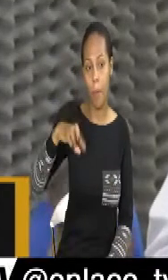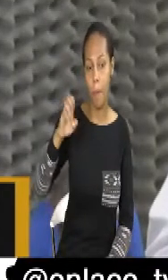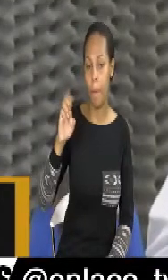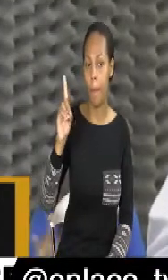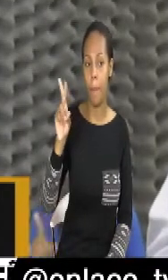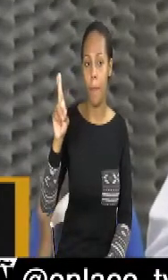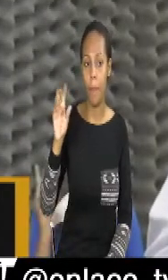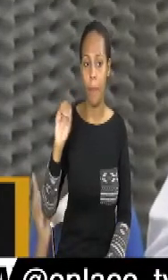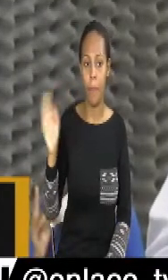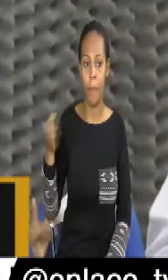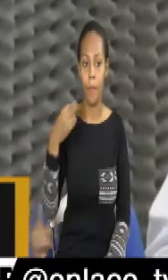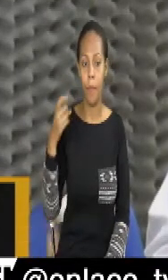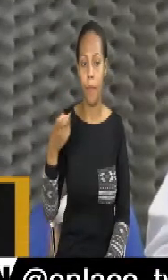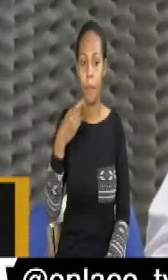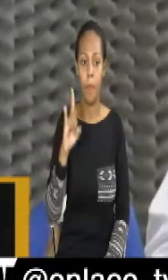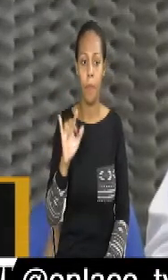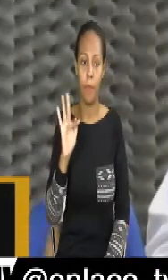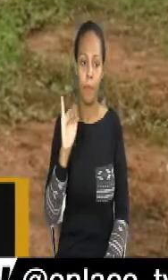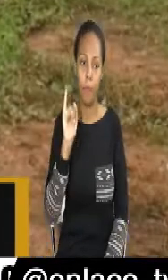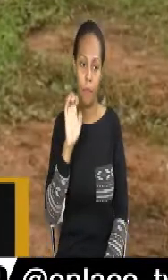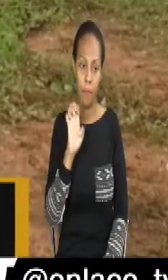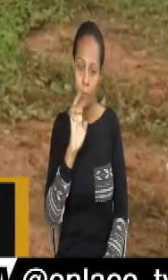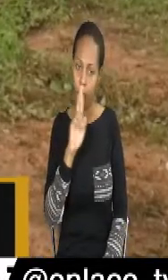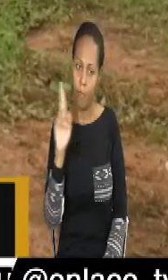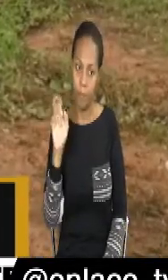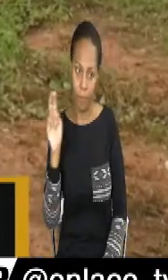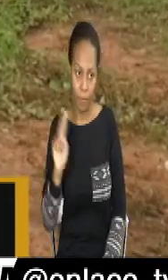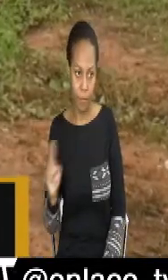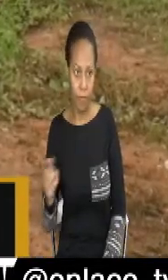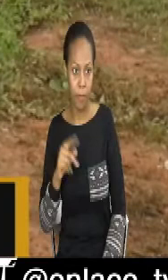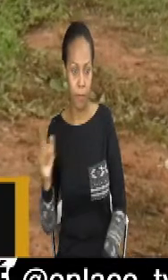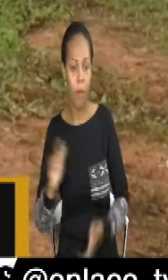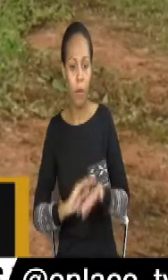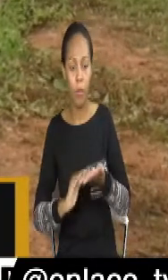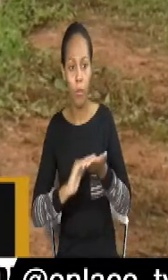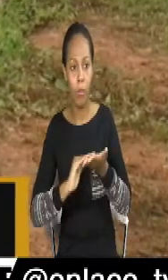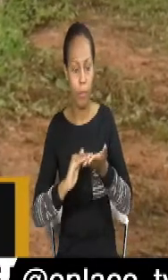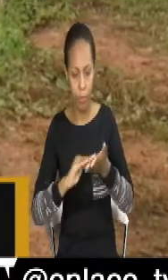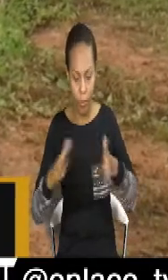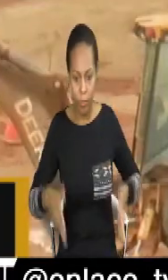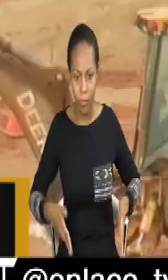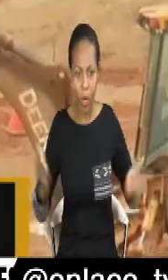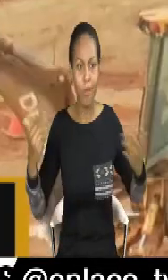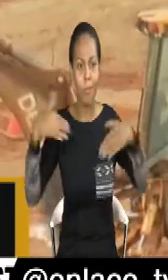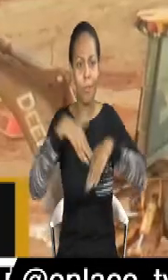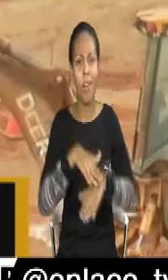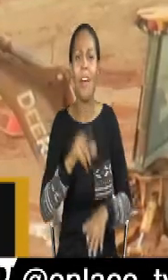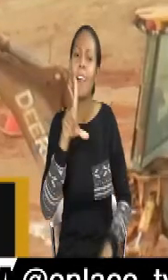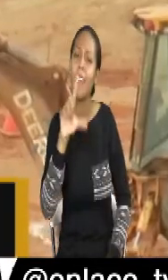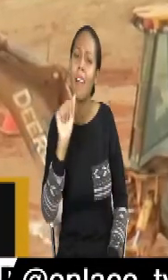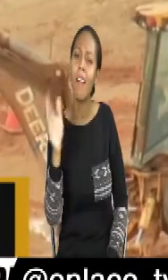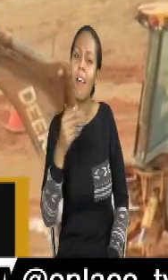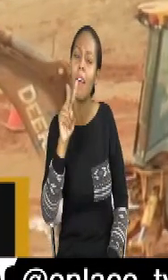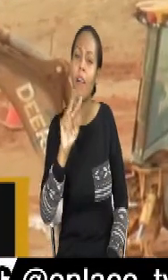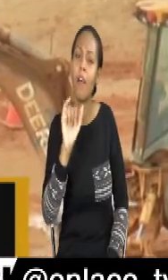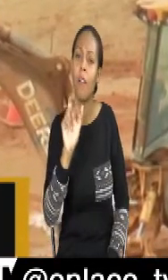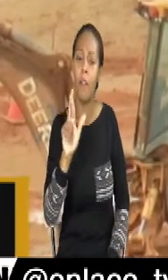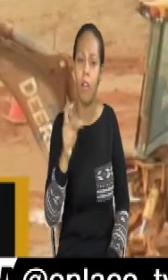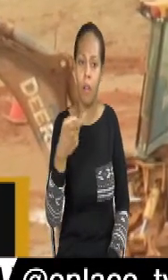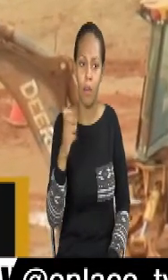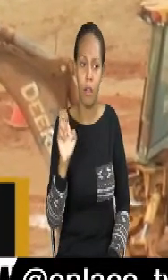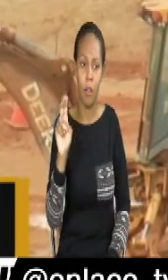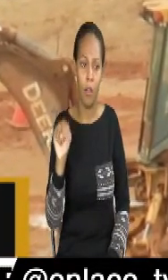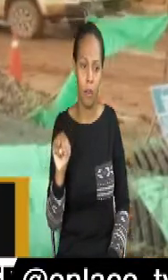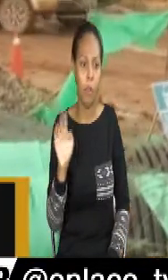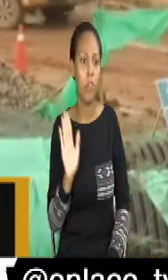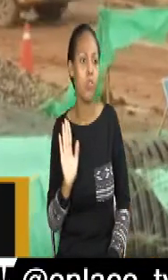firma portuguesa Mota Engil, que construye el intercambiador de la Virgen en la Gran Vía Yuma, estuvo en Enlace Radio de Enlace Televisión para